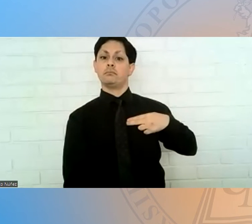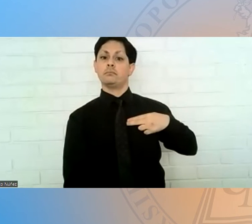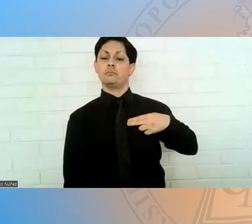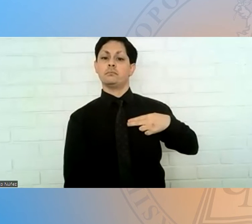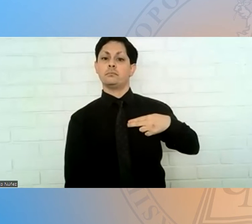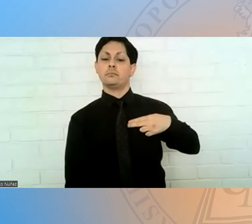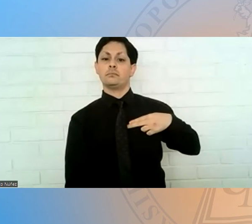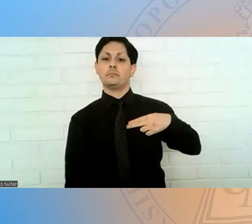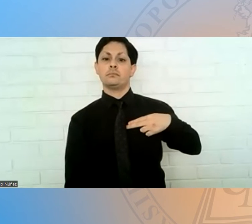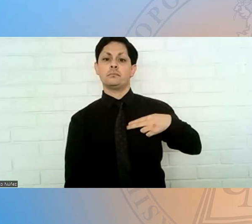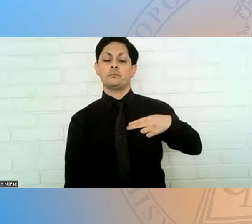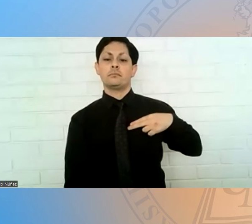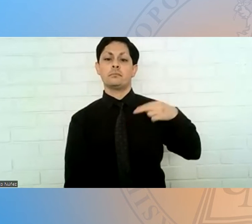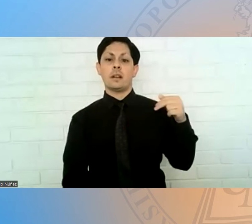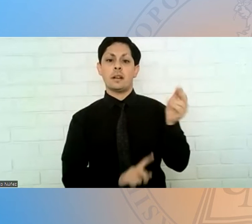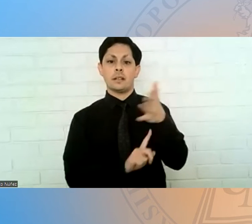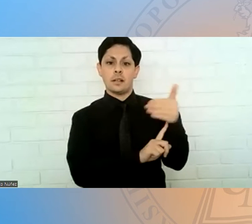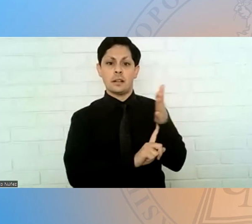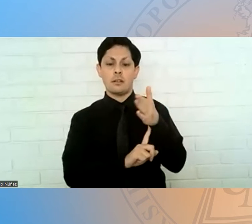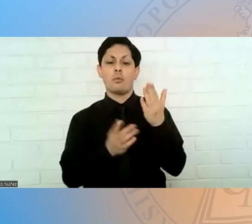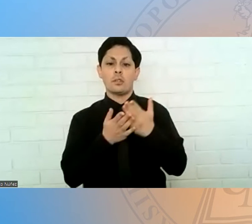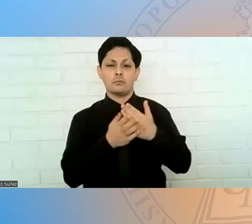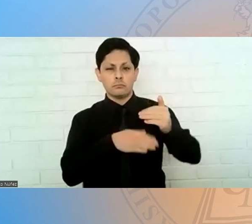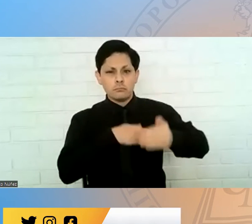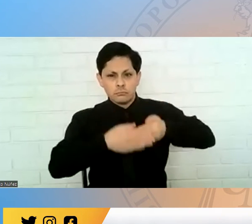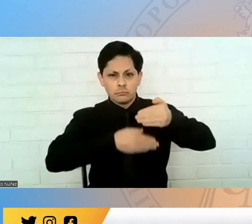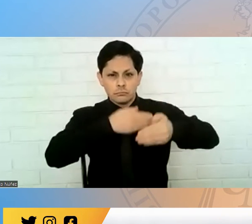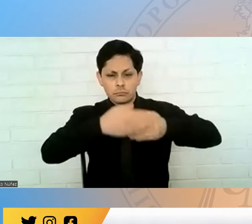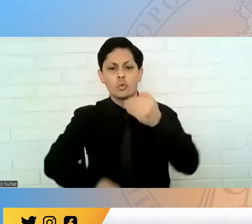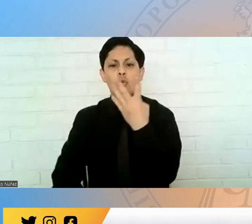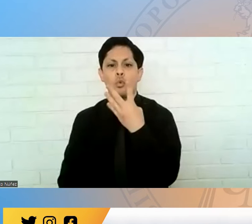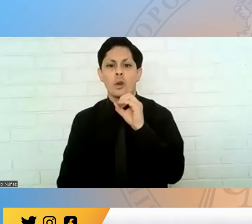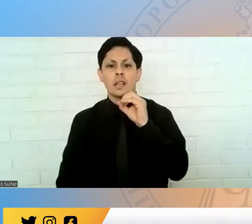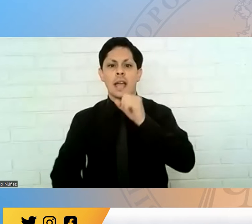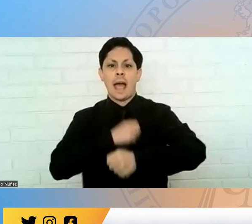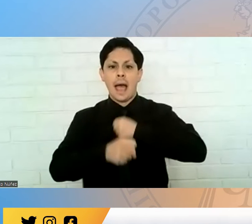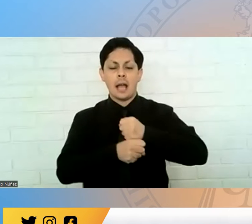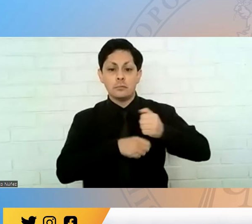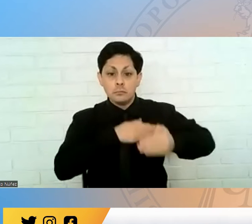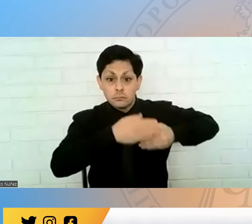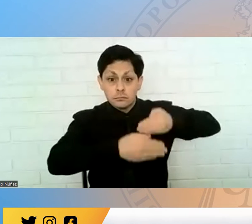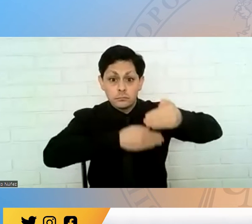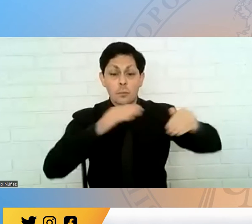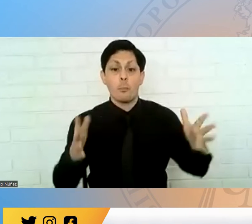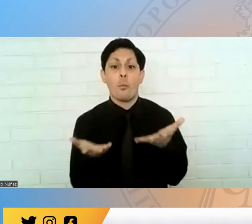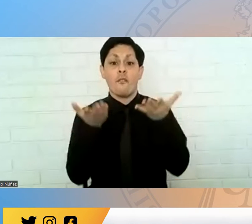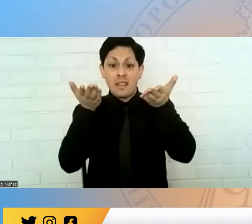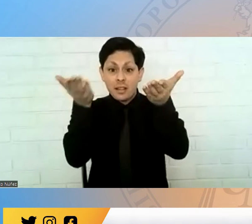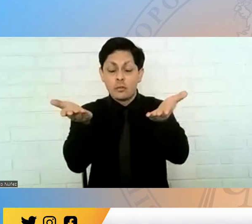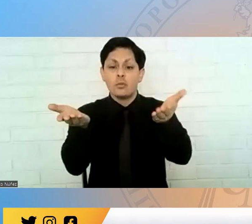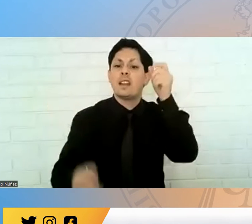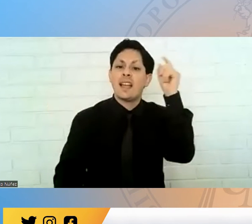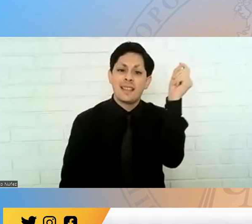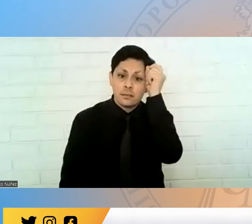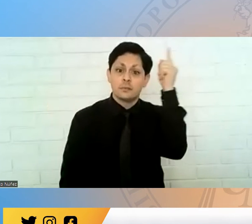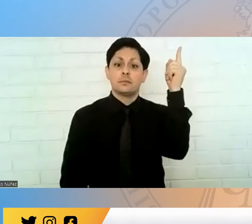La académica ha desarrollado una vasta trayectoria durante 40 años, promoviendo la comprensión y valoración de la